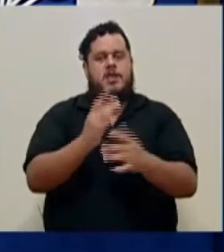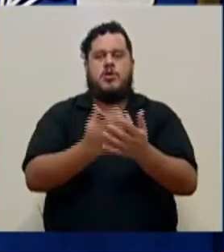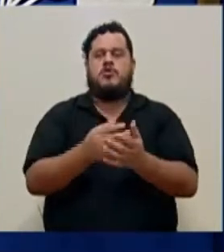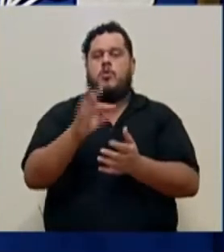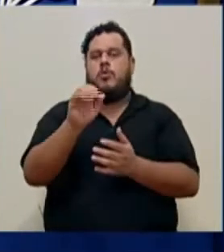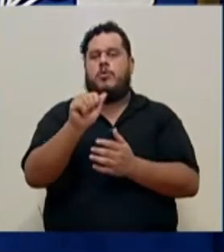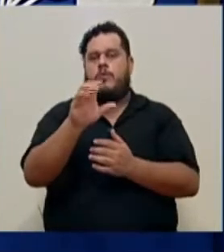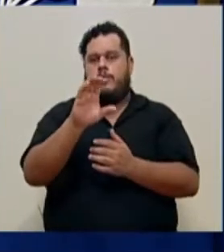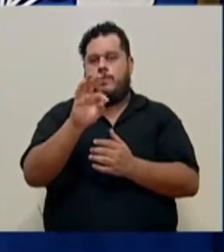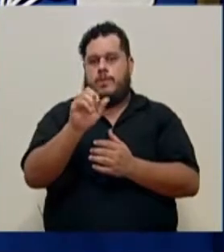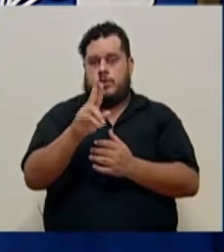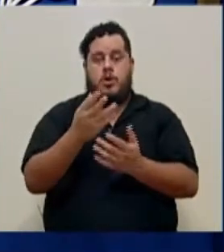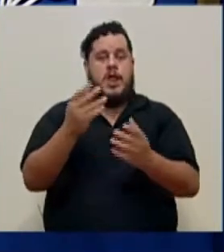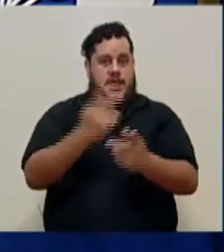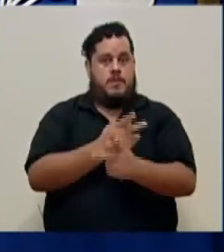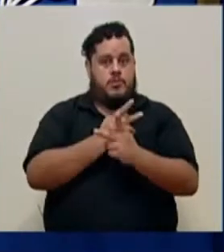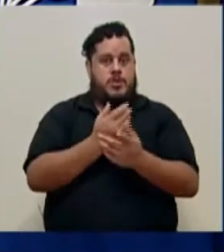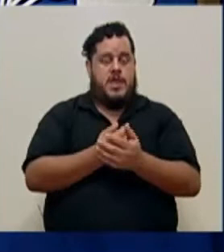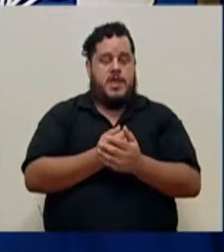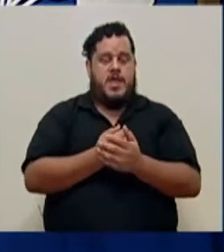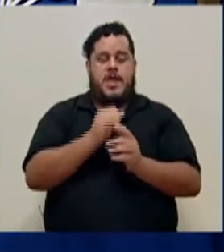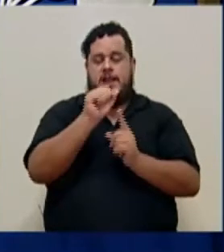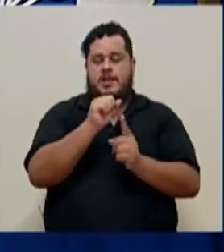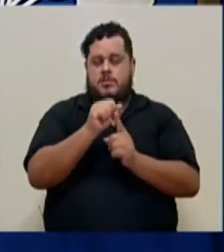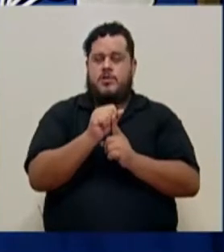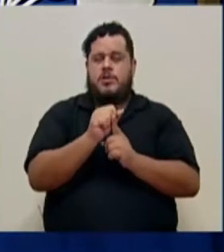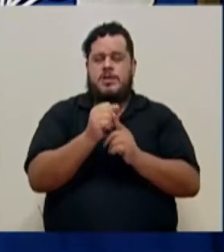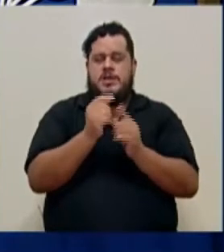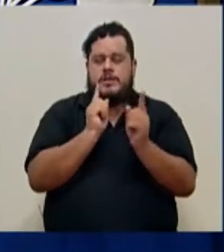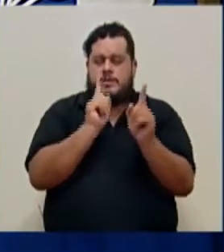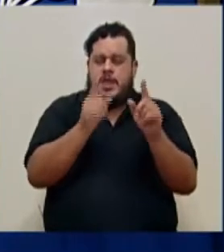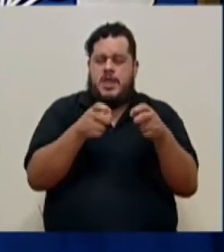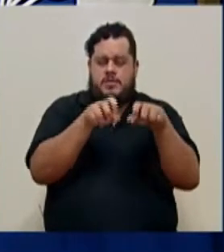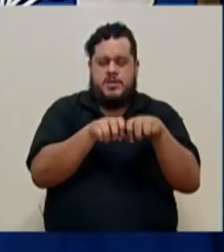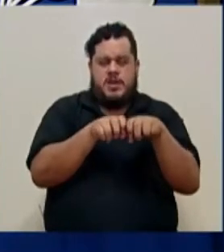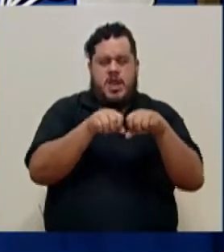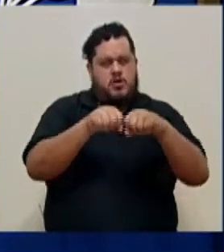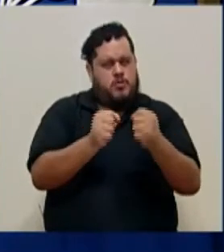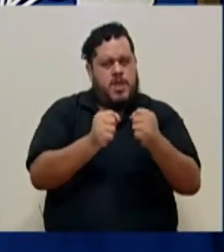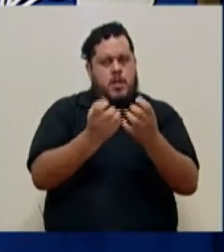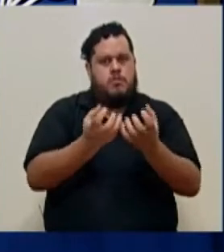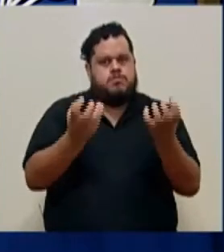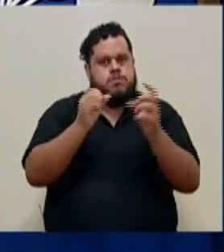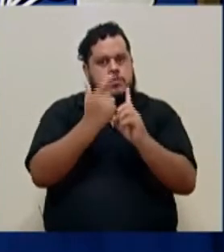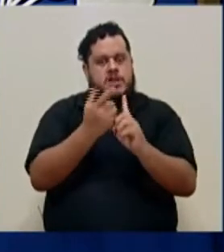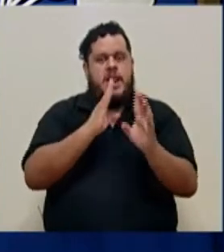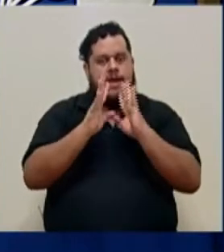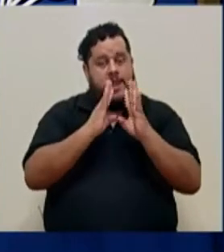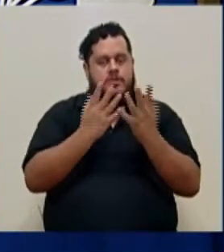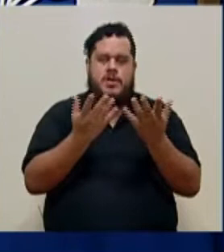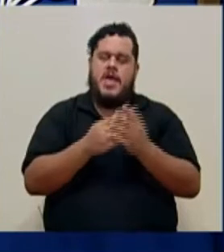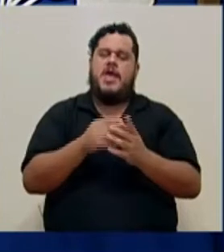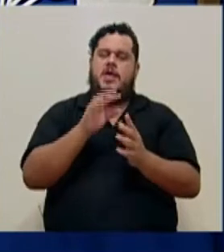factor que favorece, o más bien que protege, el hecho de estar en mucha cercanía, rompiendo burbujas sociales y hablando, pues sí, es un factor